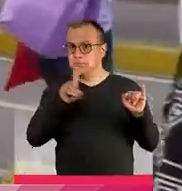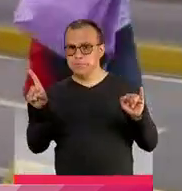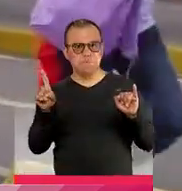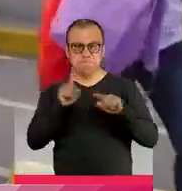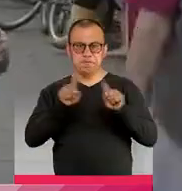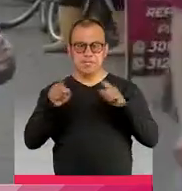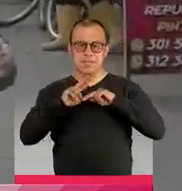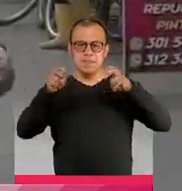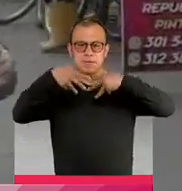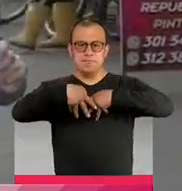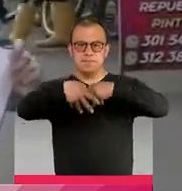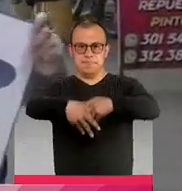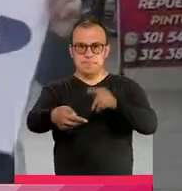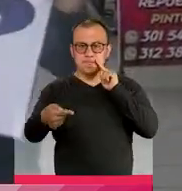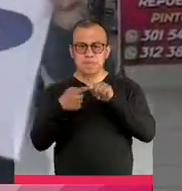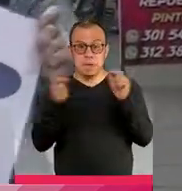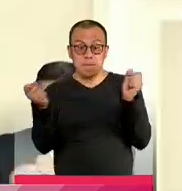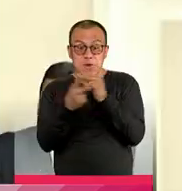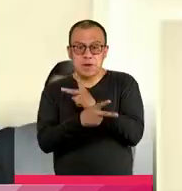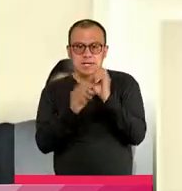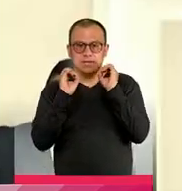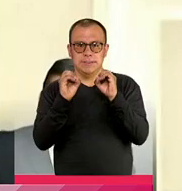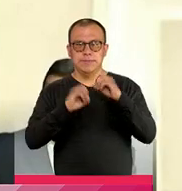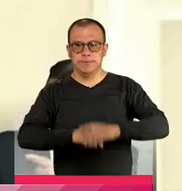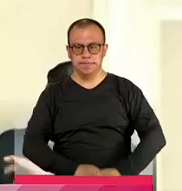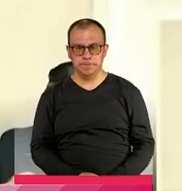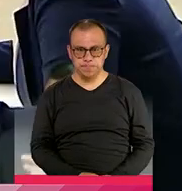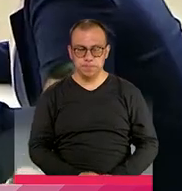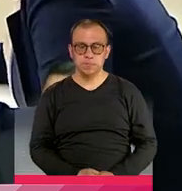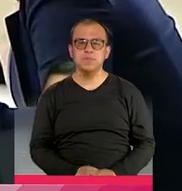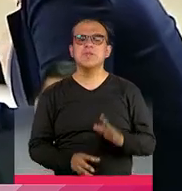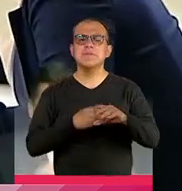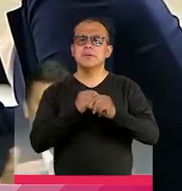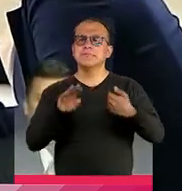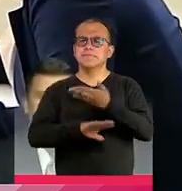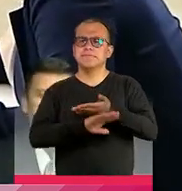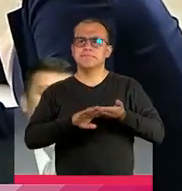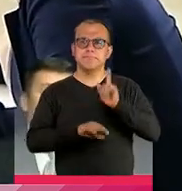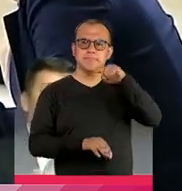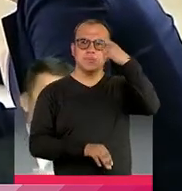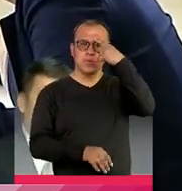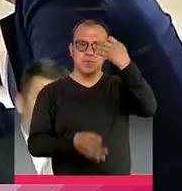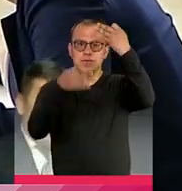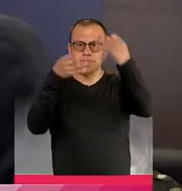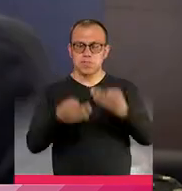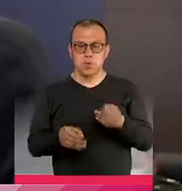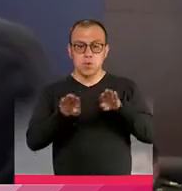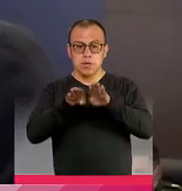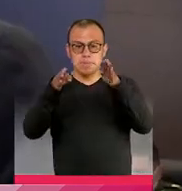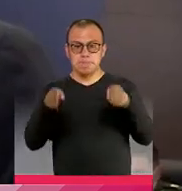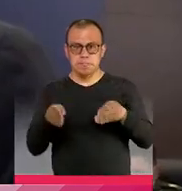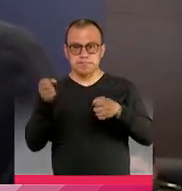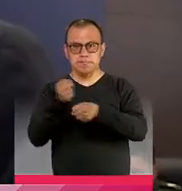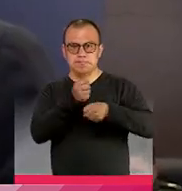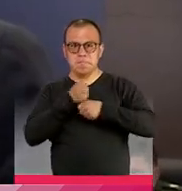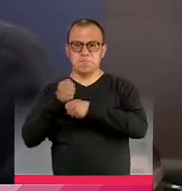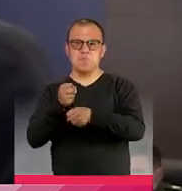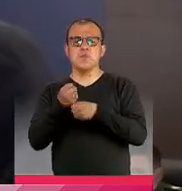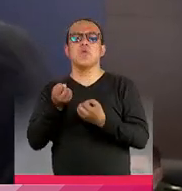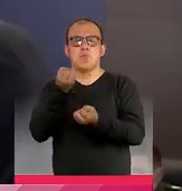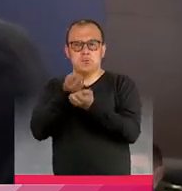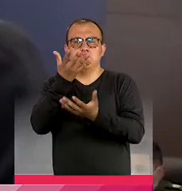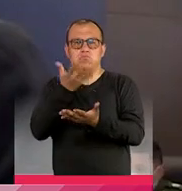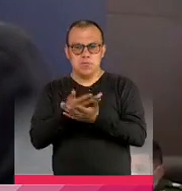produzcan manifestaciones no violentas. El alto tribunal también le exige al gobierno la conformación de una mesa de trabajo para reestructurar